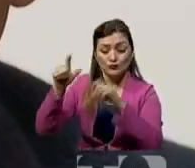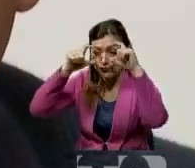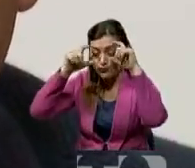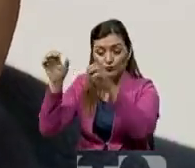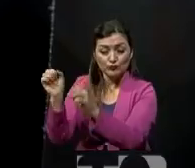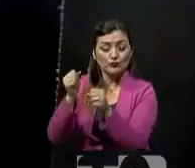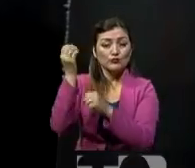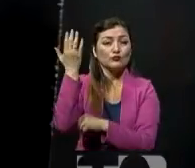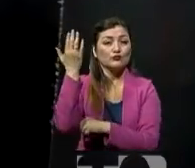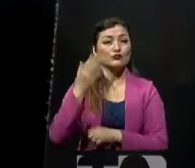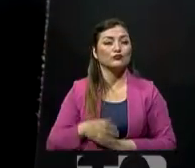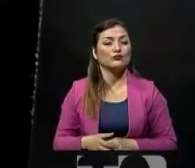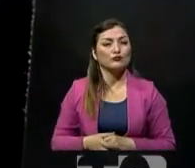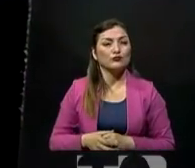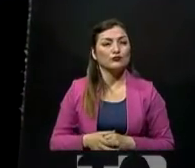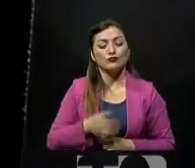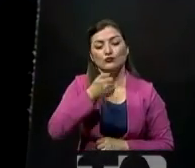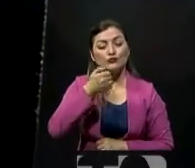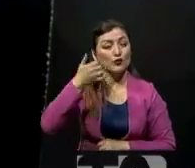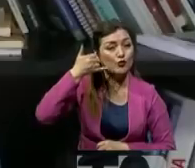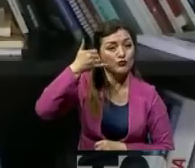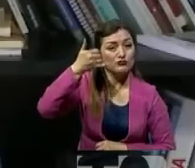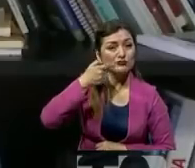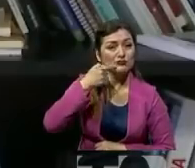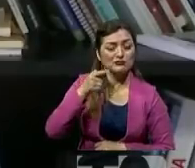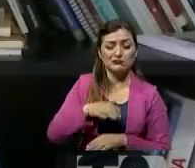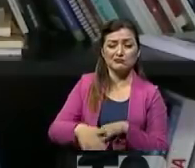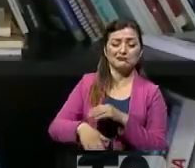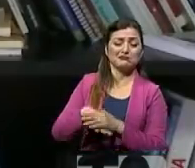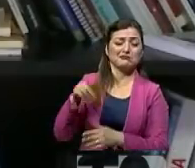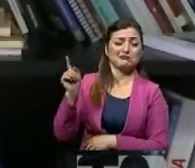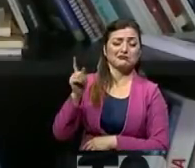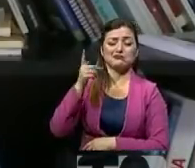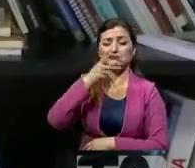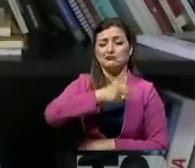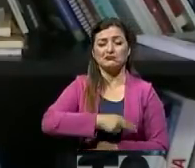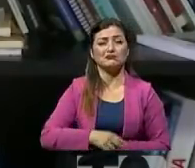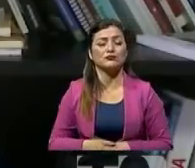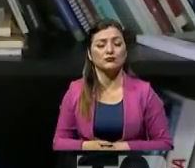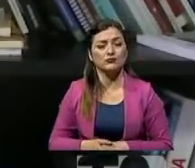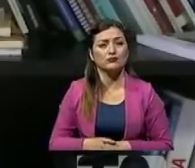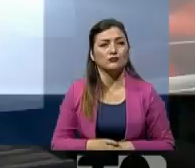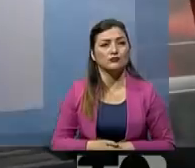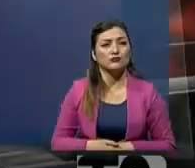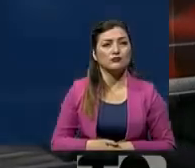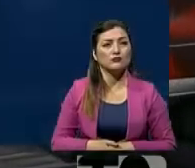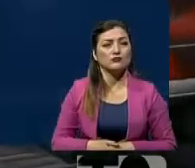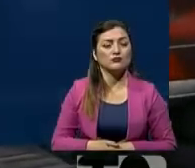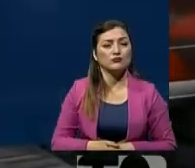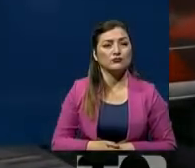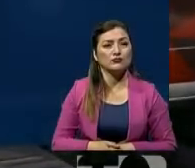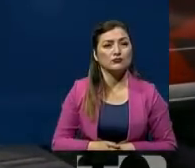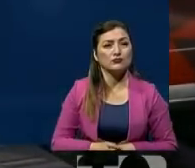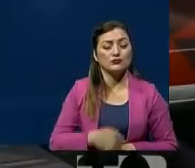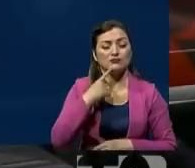como alcalde de la ciudad. En entrevista telefónica, Barrera se deslindó de cualquier responsabilidad y dice: se trata